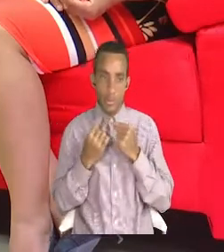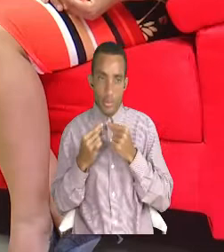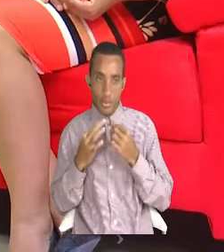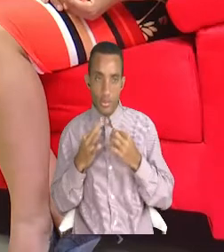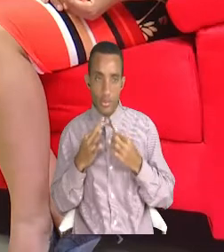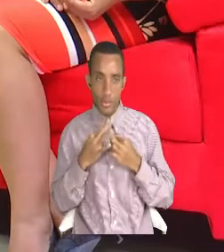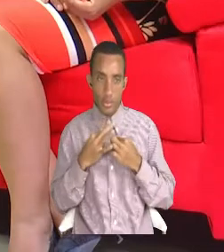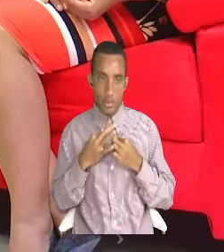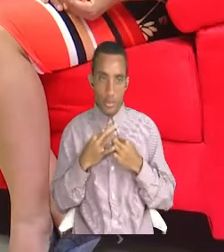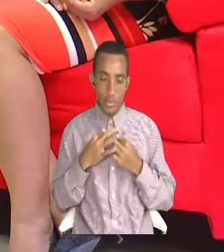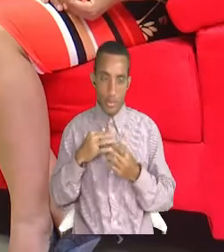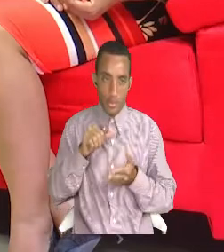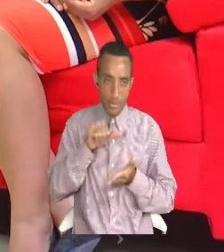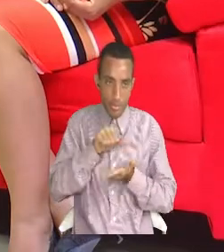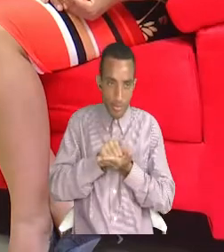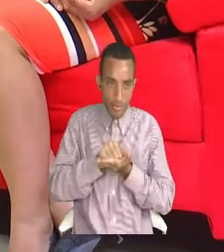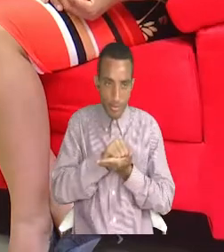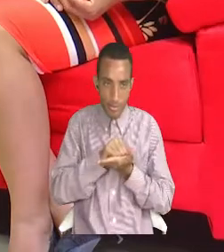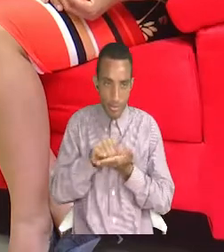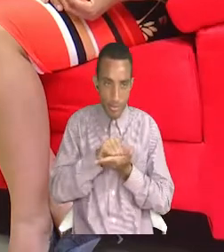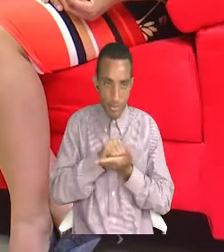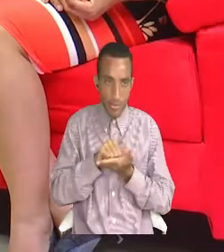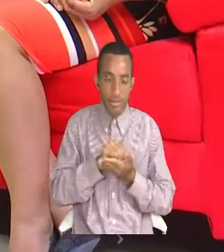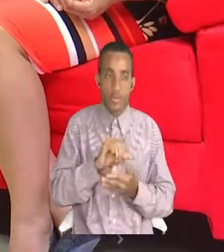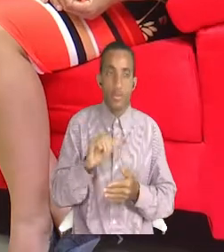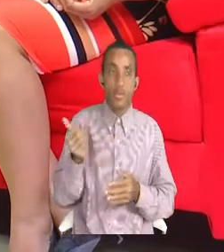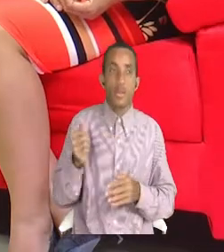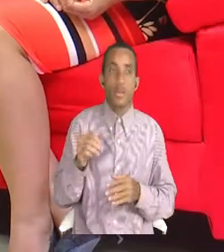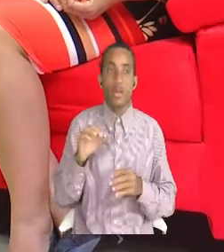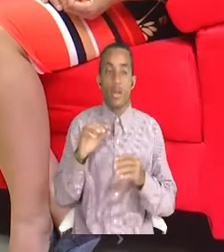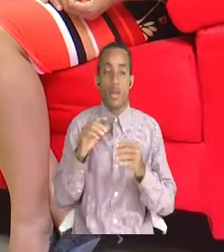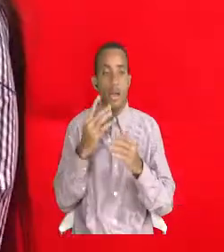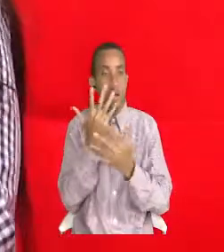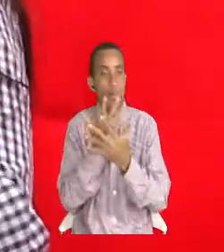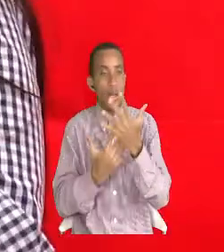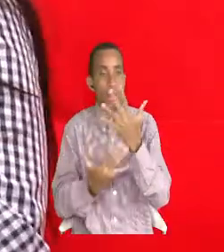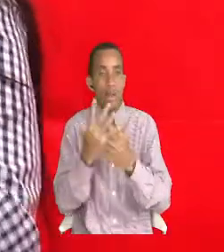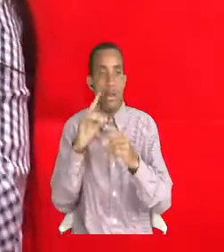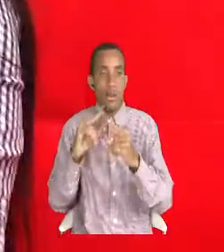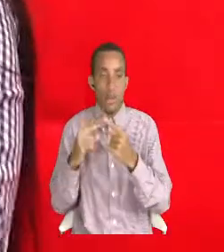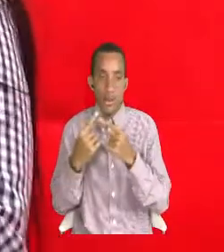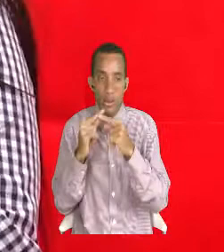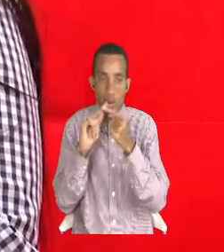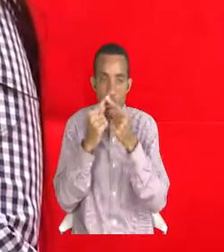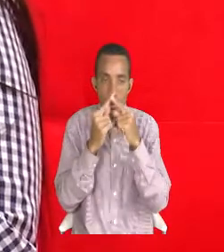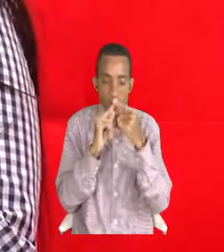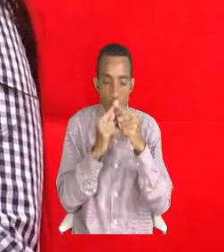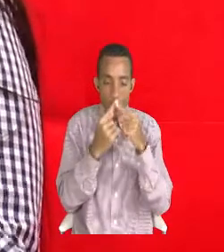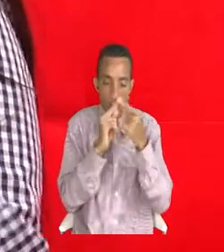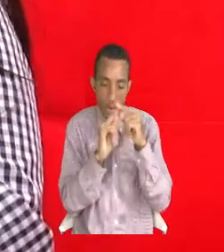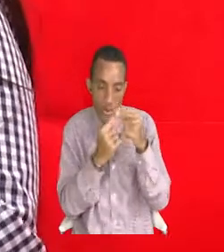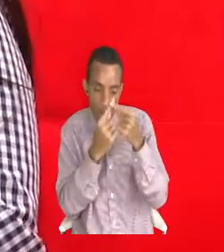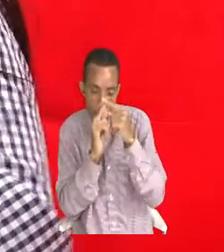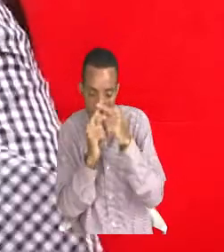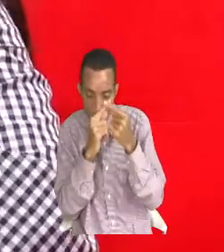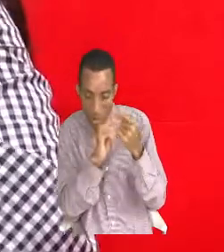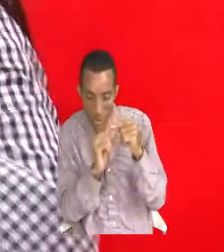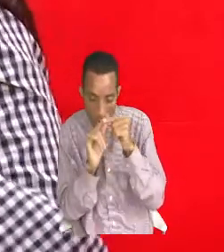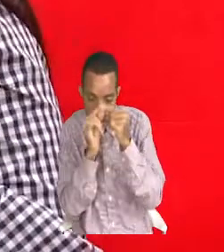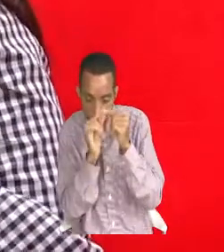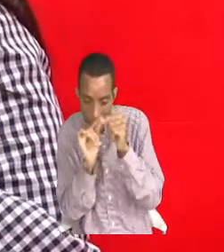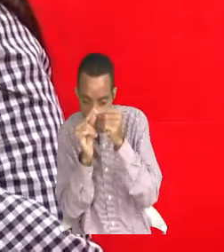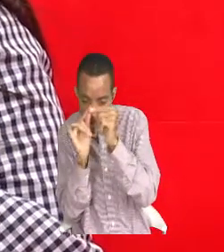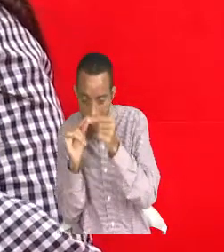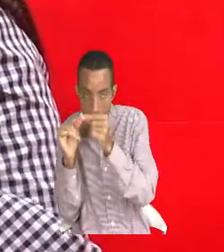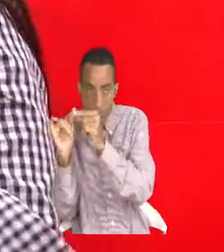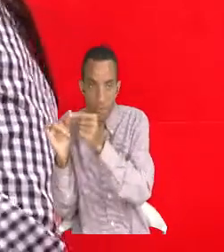en plancha, y el otro es que hay unos que son bordados a mano, ¿sí? Esos son que tienen más detallitos, más delicaditos. Apliques